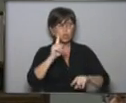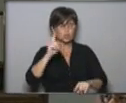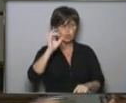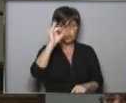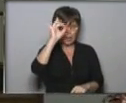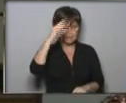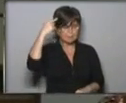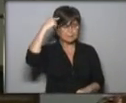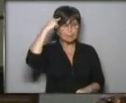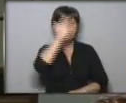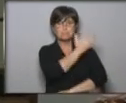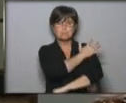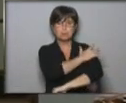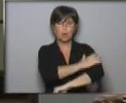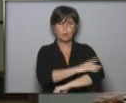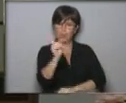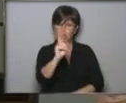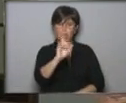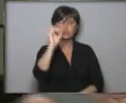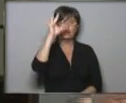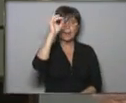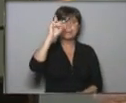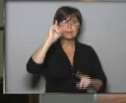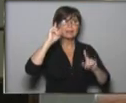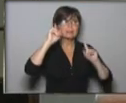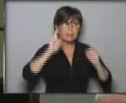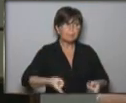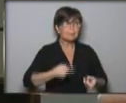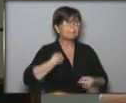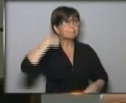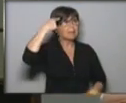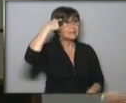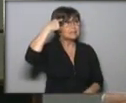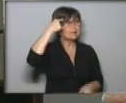pobres, pensaba también en las guerras.